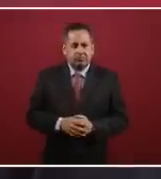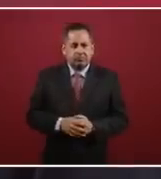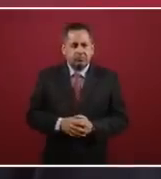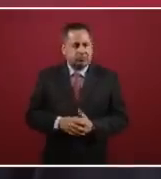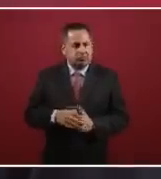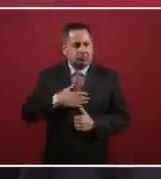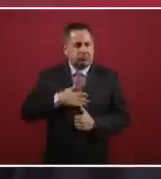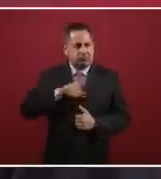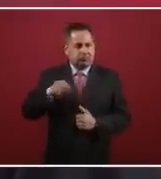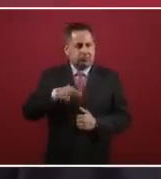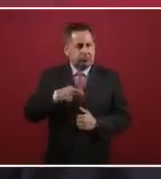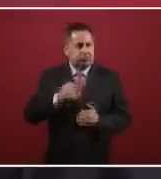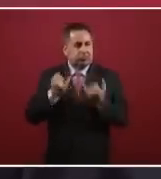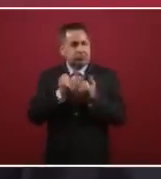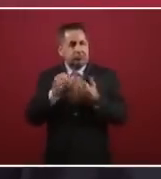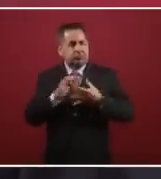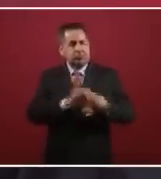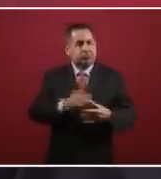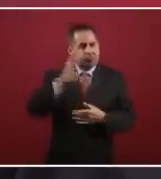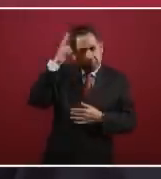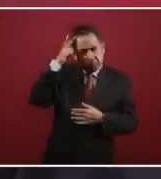no soy porfirista.